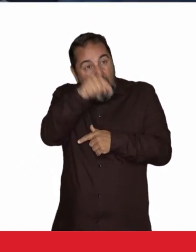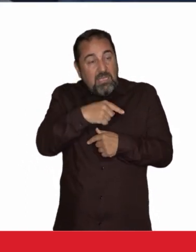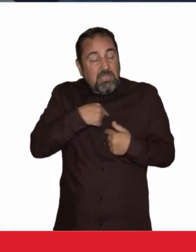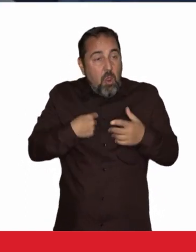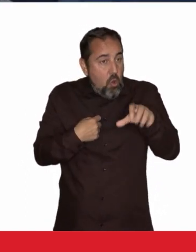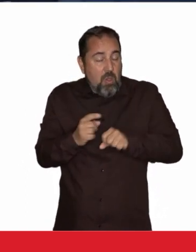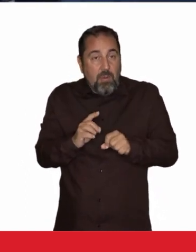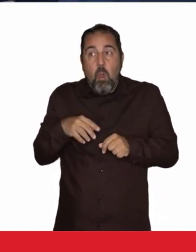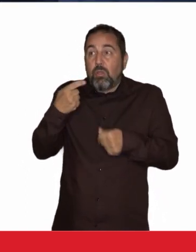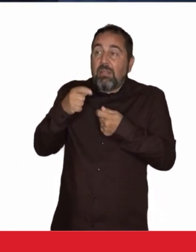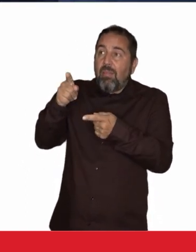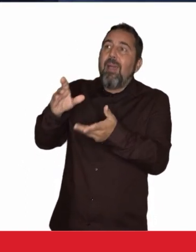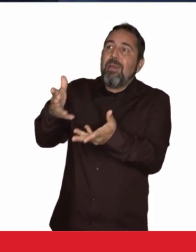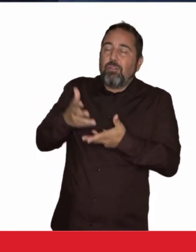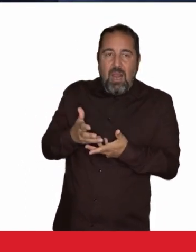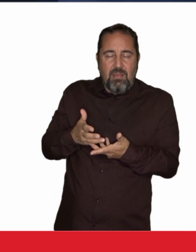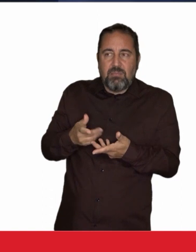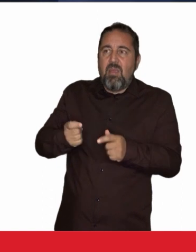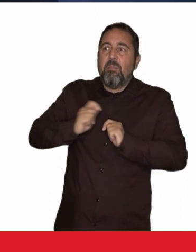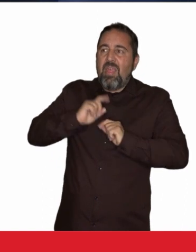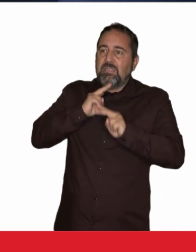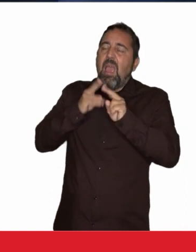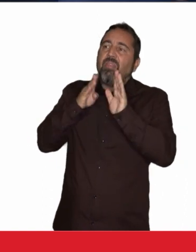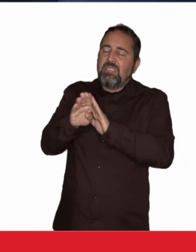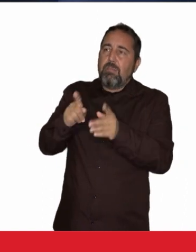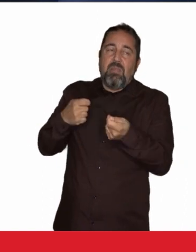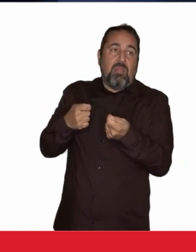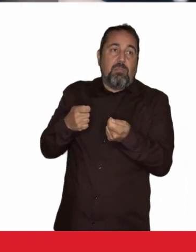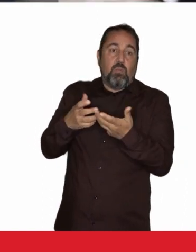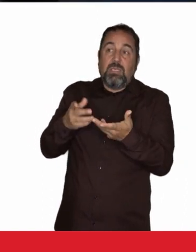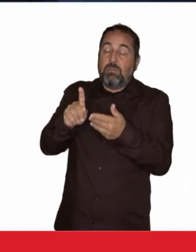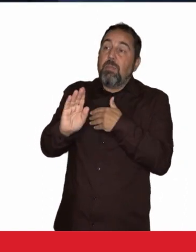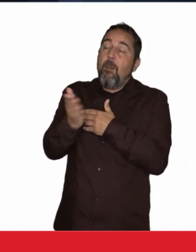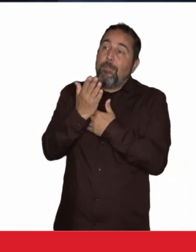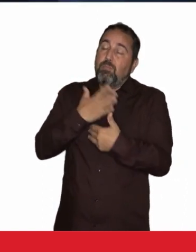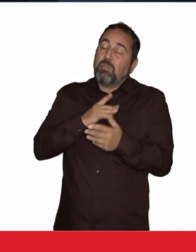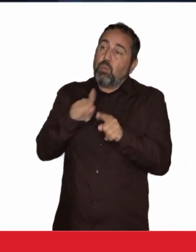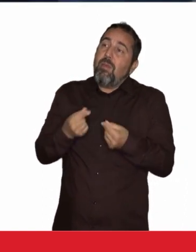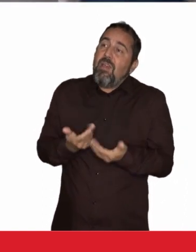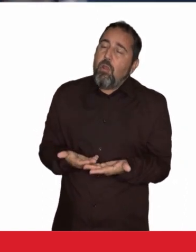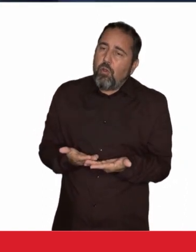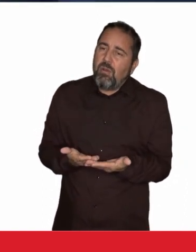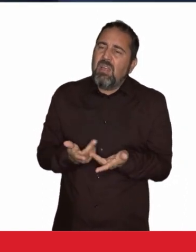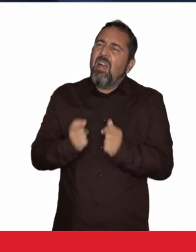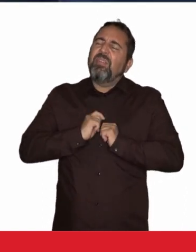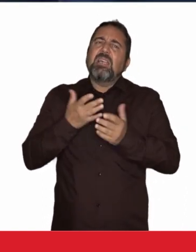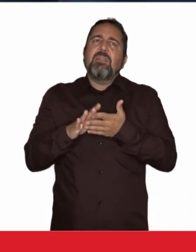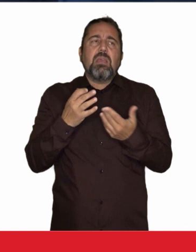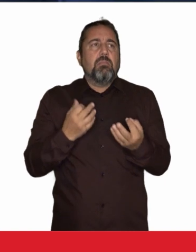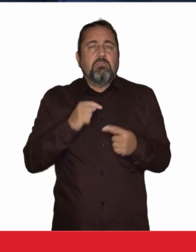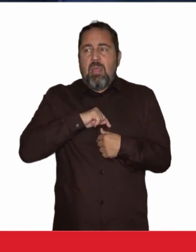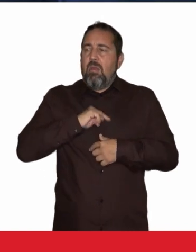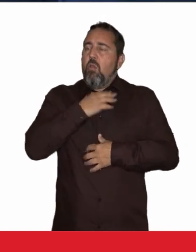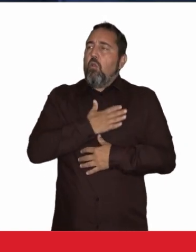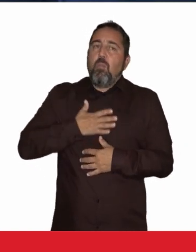China, yo no me voy a ir a China a comprarlo, entonces una tienda me lo trae, me produce una accesibilidad a ese producto. Y esa es su propuesta de valor.